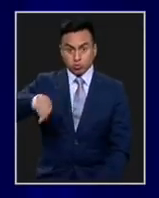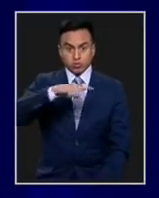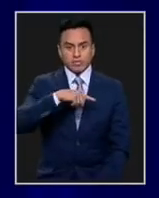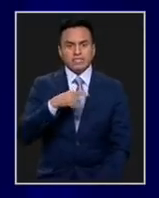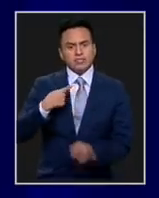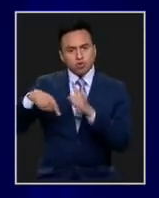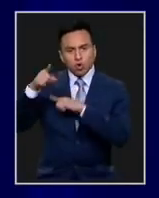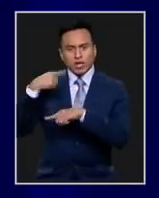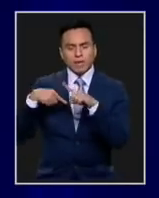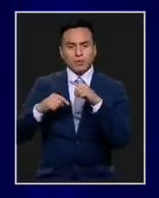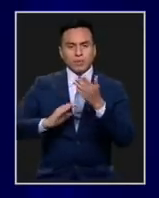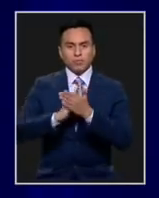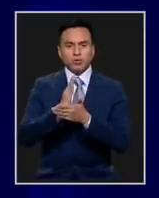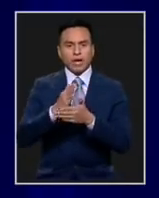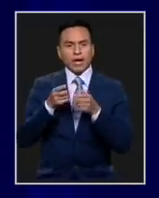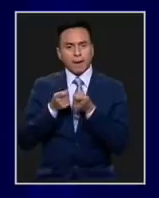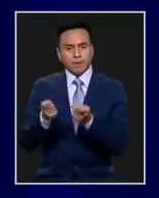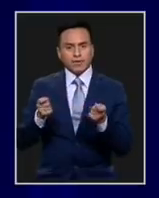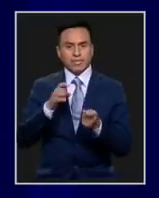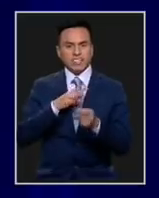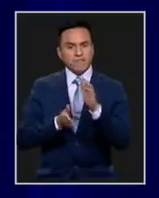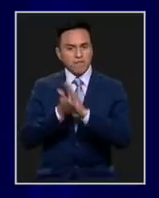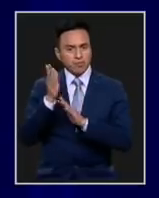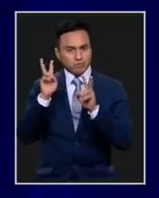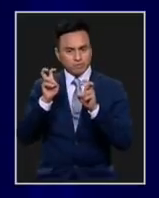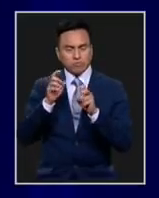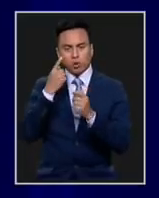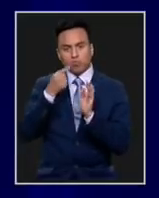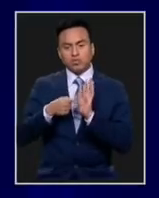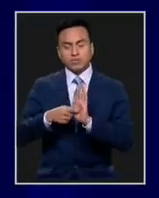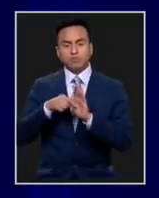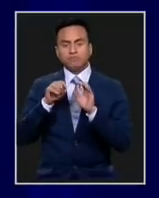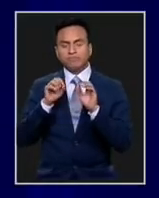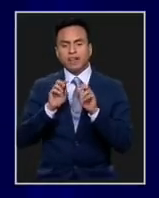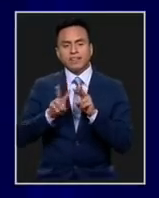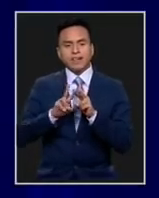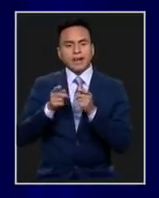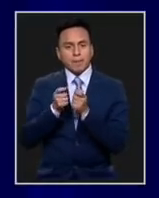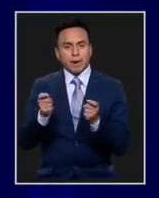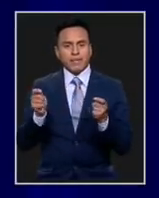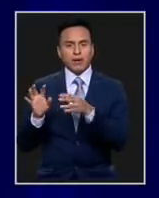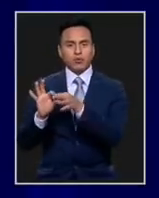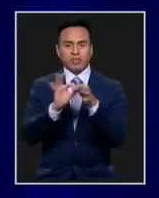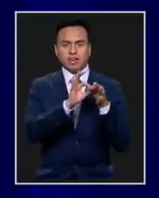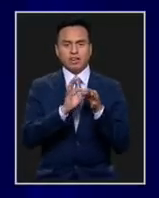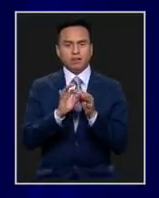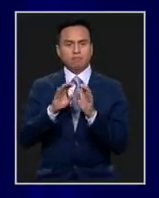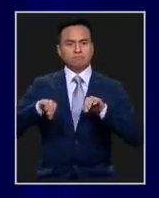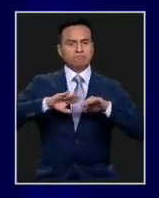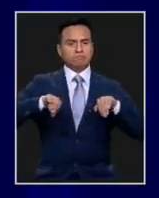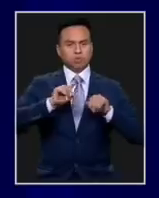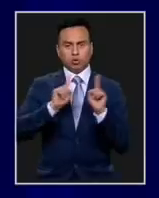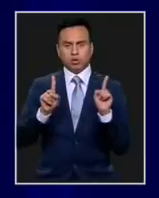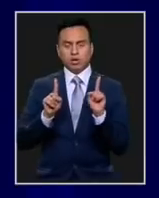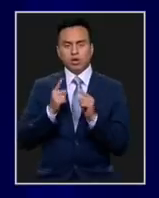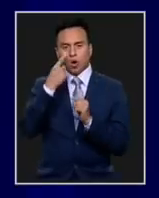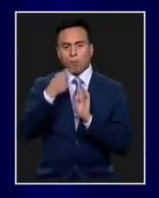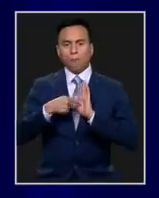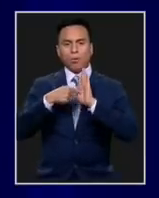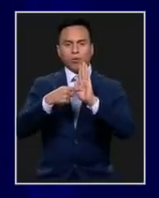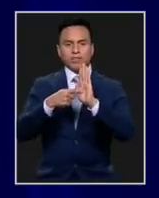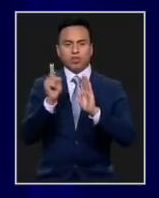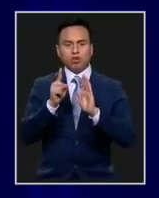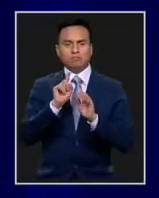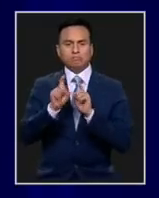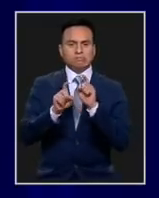historia, pero cuando partimos esta campaña en Chile Vamos, nos propusimos hacer una campaña de unidad, no de división, de propuestas,